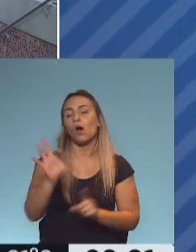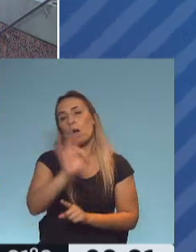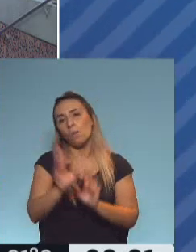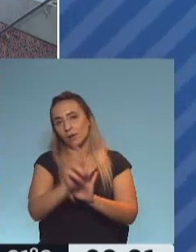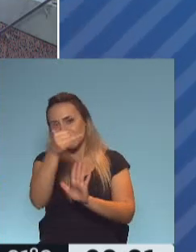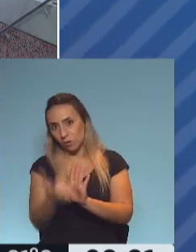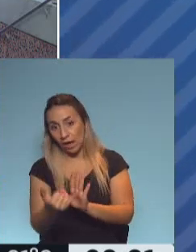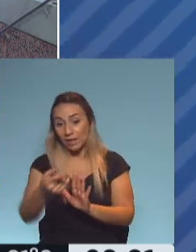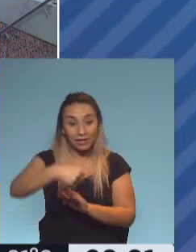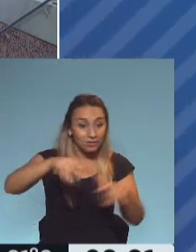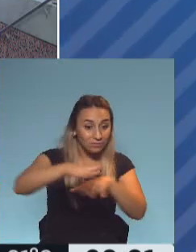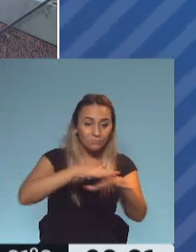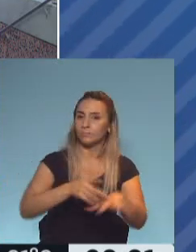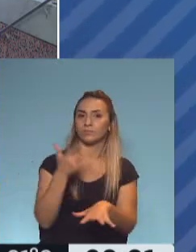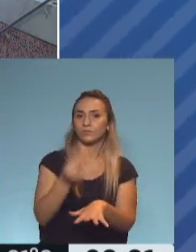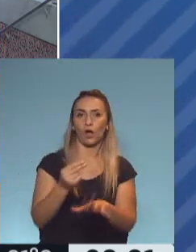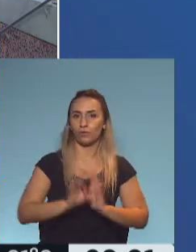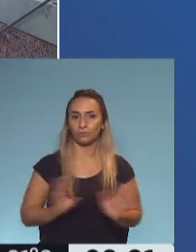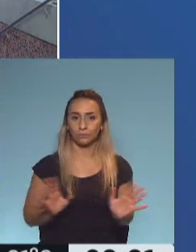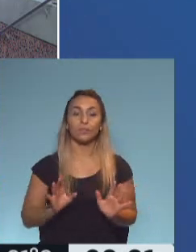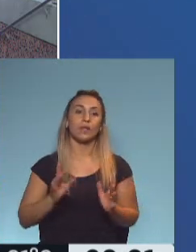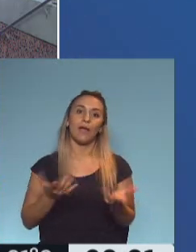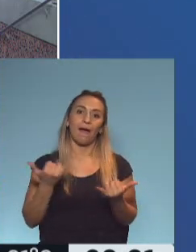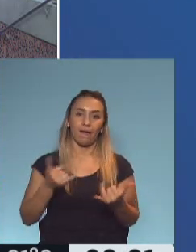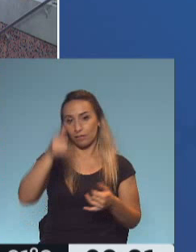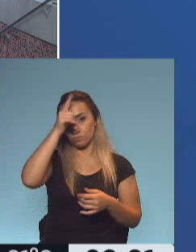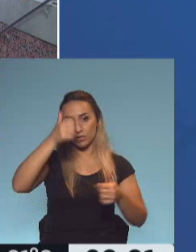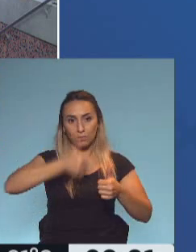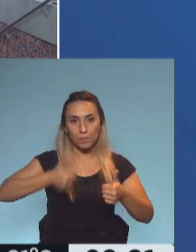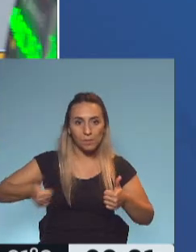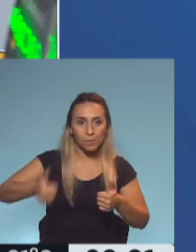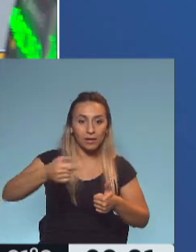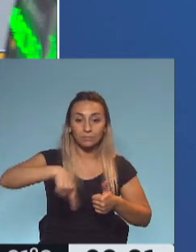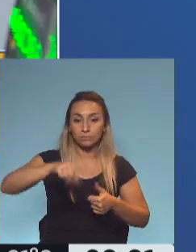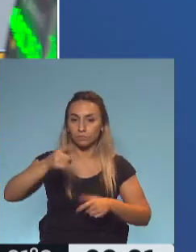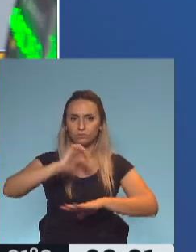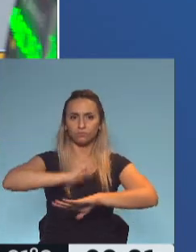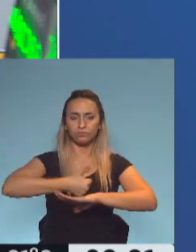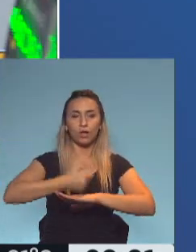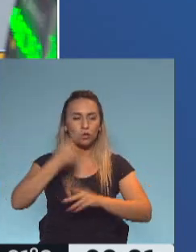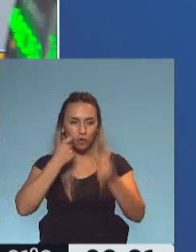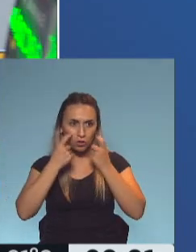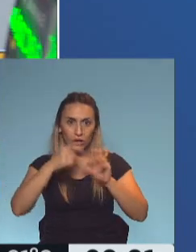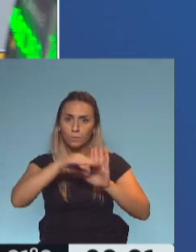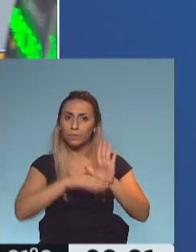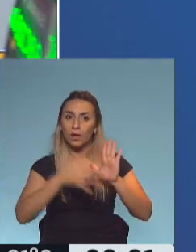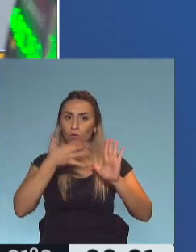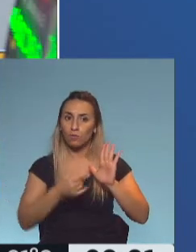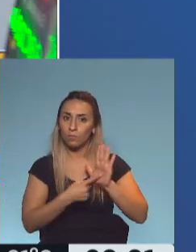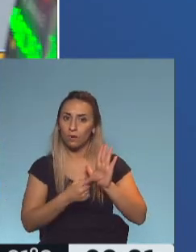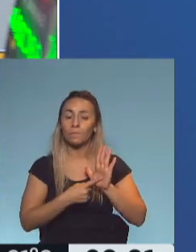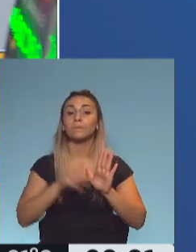que estarán las fuerzas de seguridad seguramente para hacer cumplir esa norma. Ahí vemos a los gastronómicos que también tienen que adecuarse a los